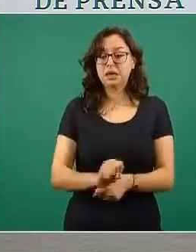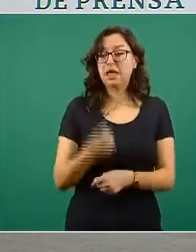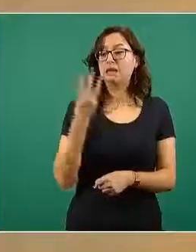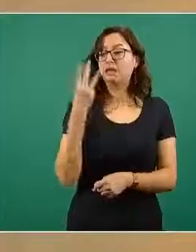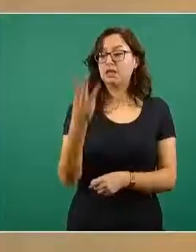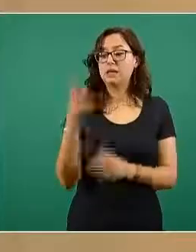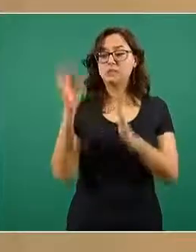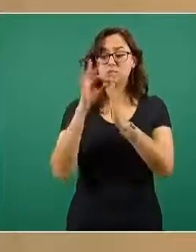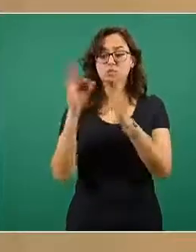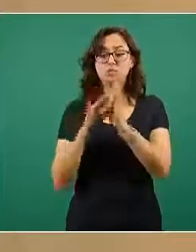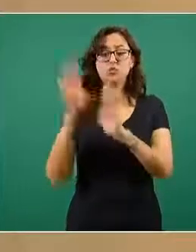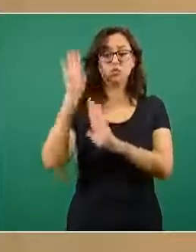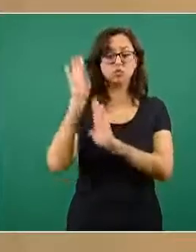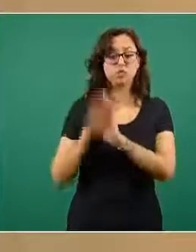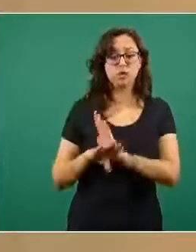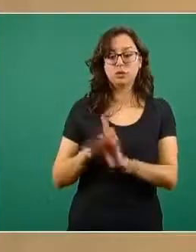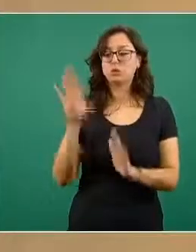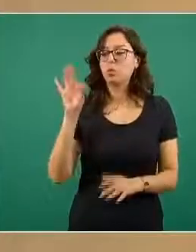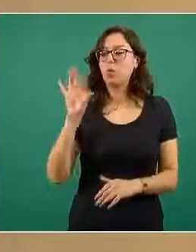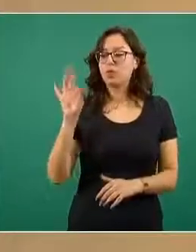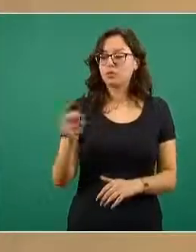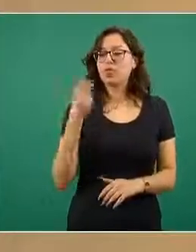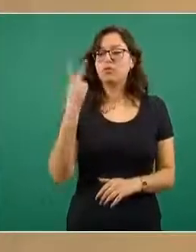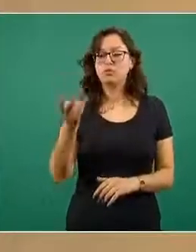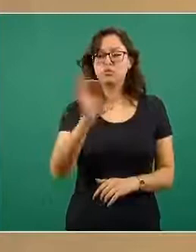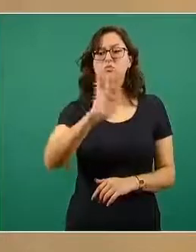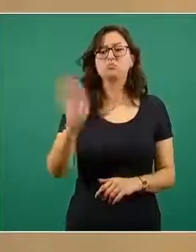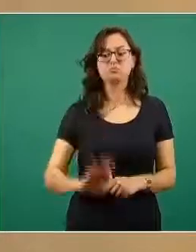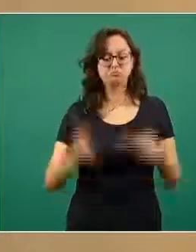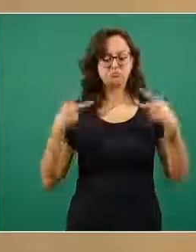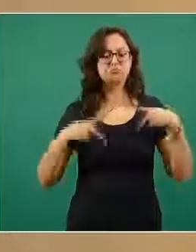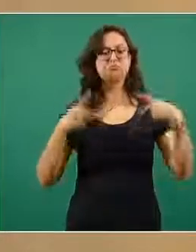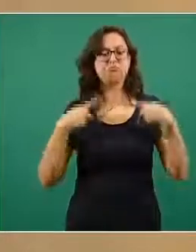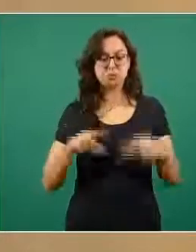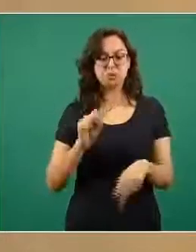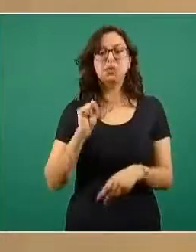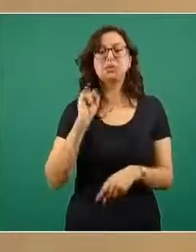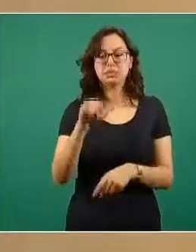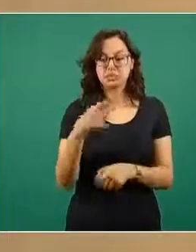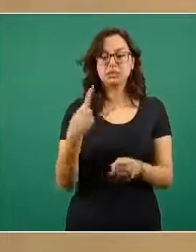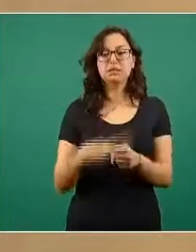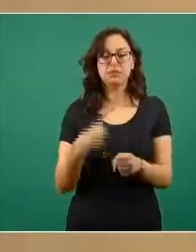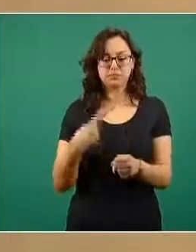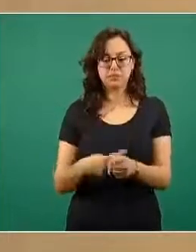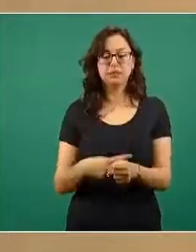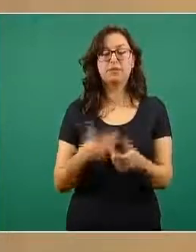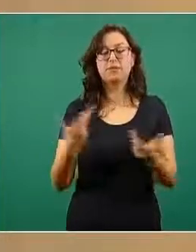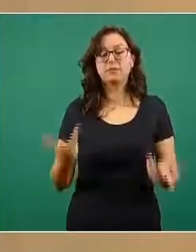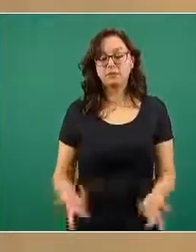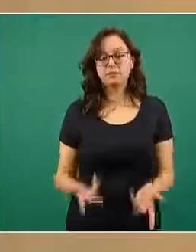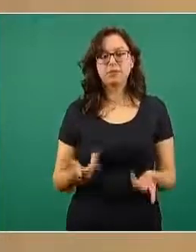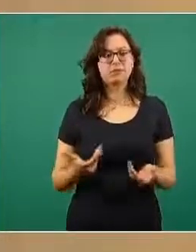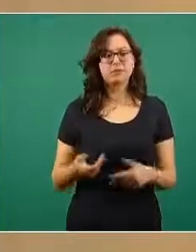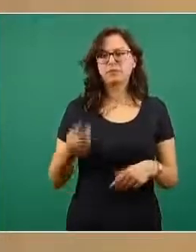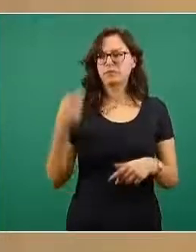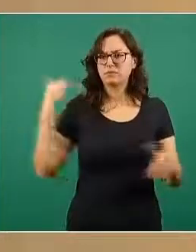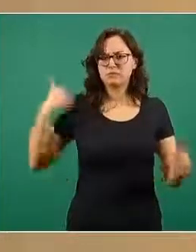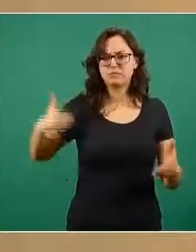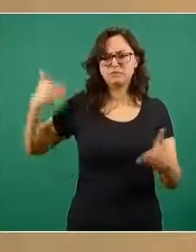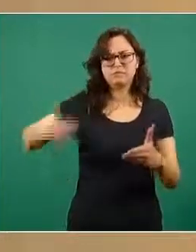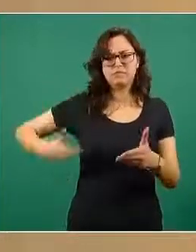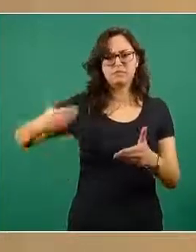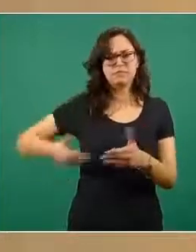puntos porcentuales, cerrando en 42%, muy estable desde hace ya muchas semanas en ese